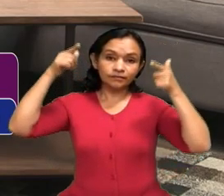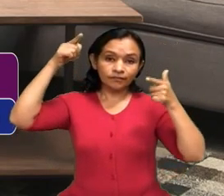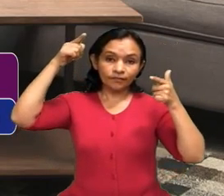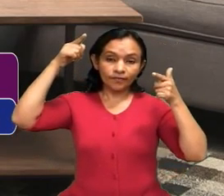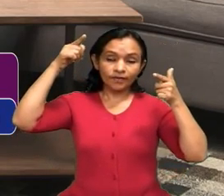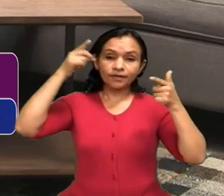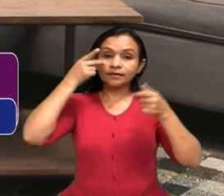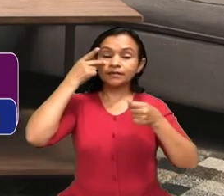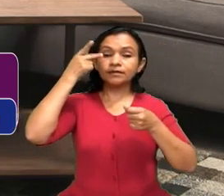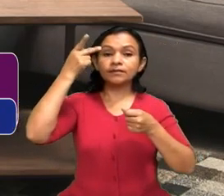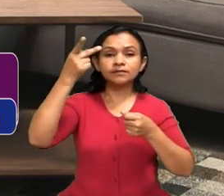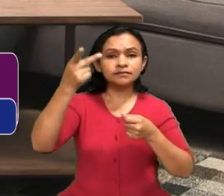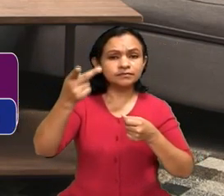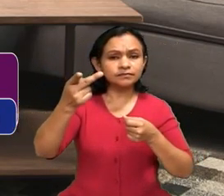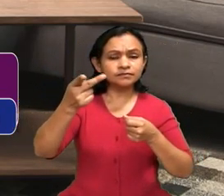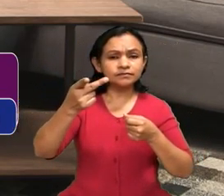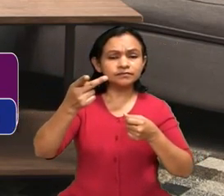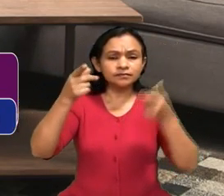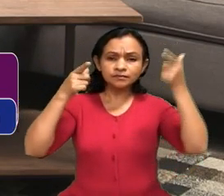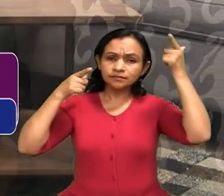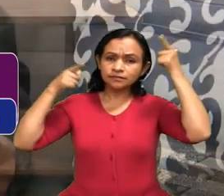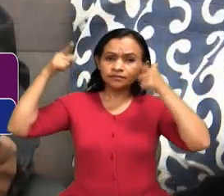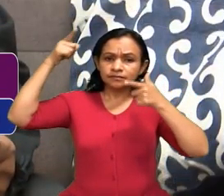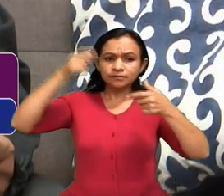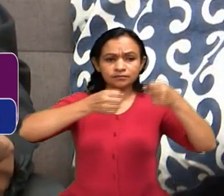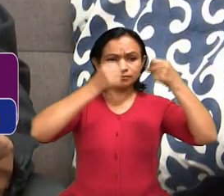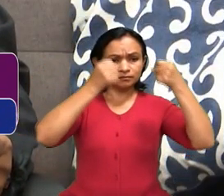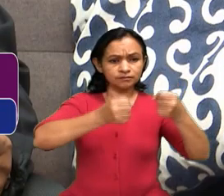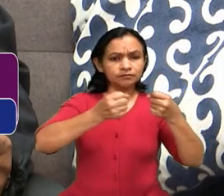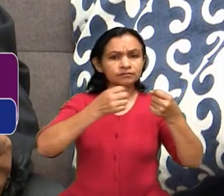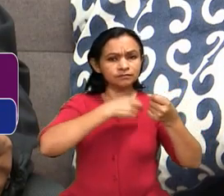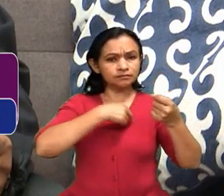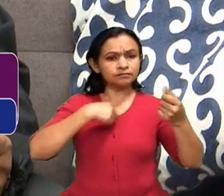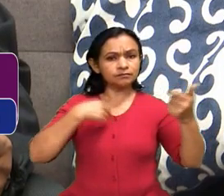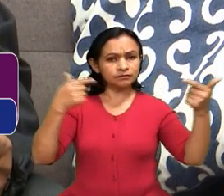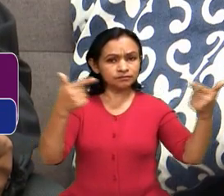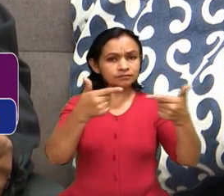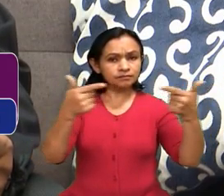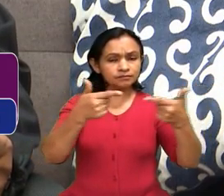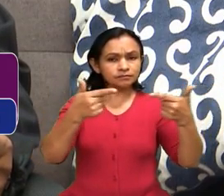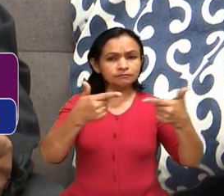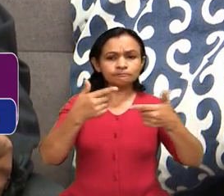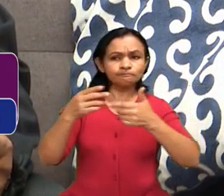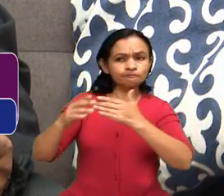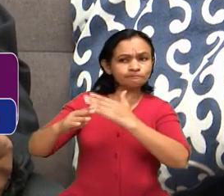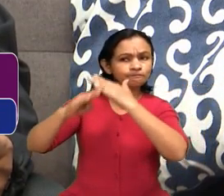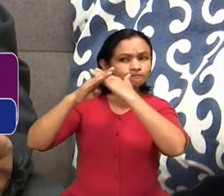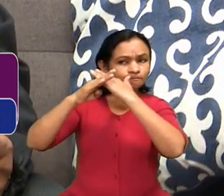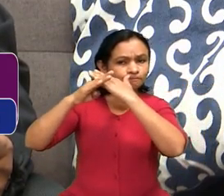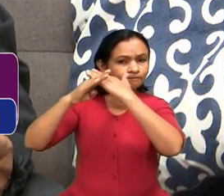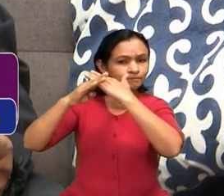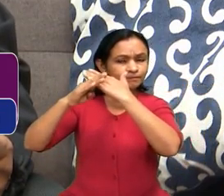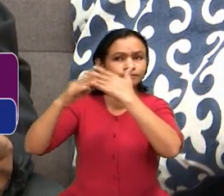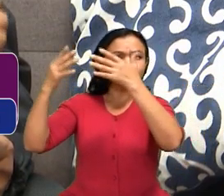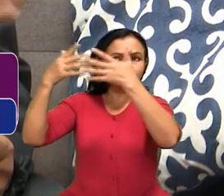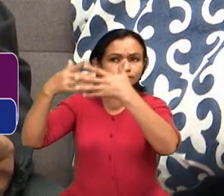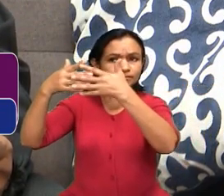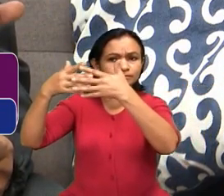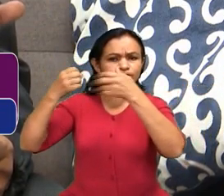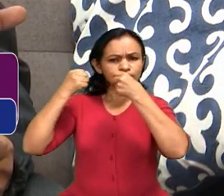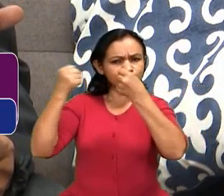de esa visión, un hombre capaz de hacer la guerra, porque así lo hizo, es decir, resistió ante la ocupación norteamericana,